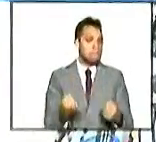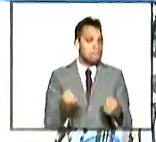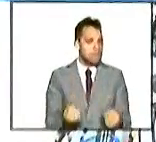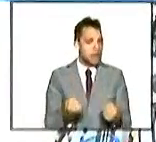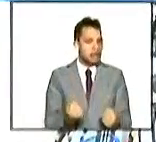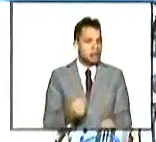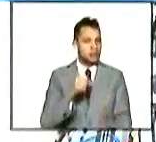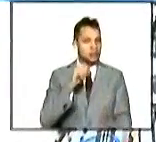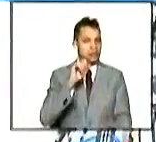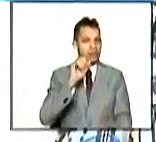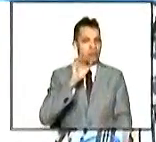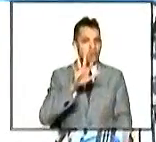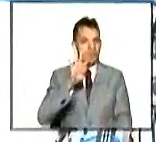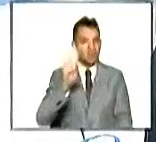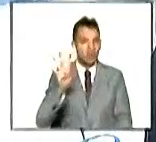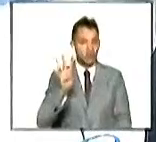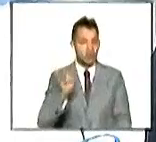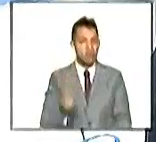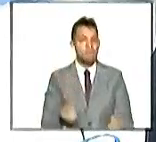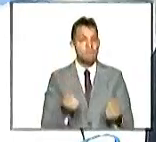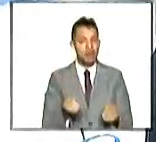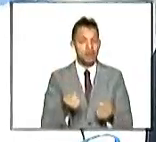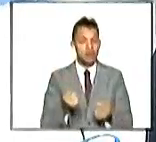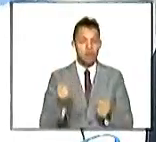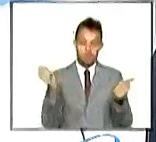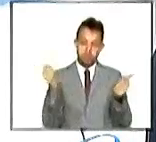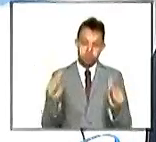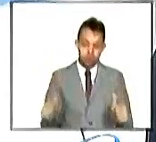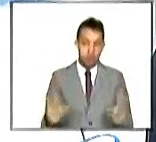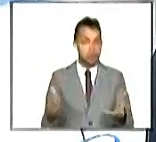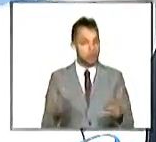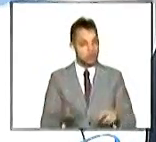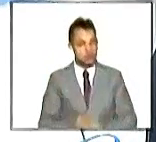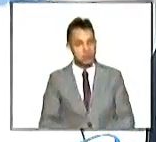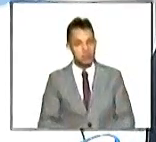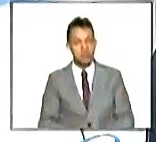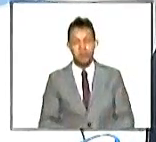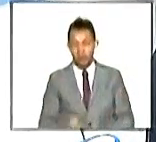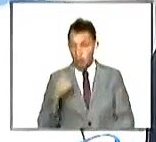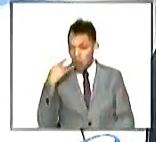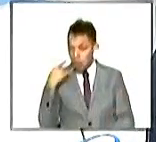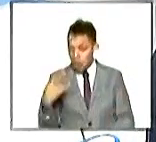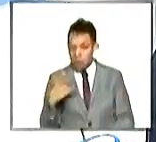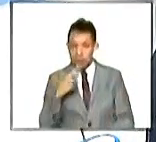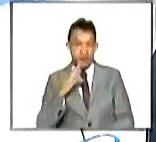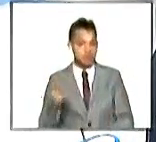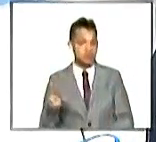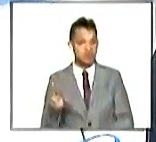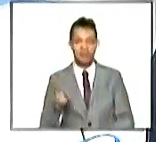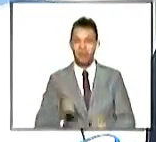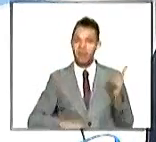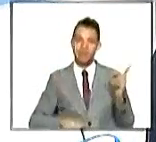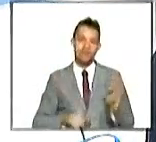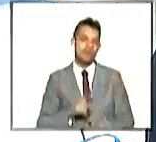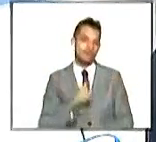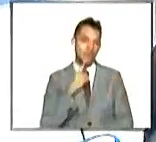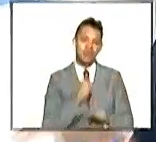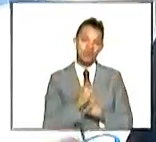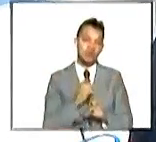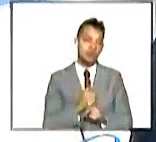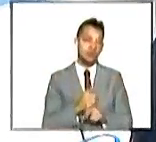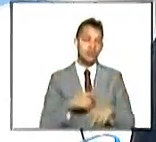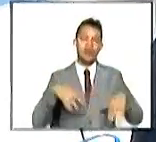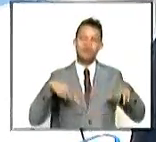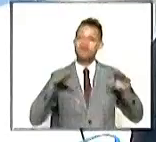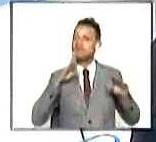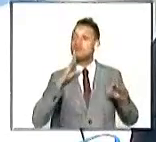aproximadamente 54 kilos. ¿Sabe que la pregunta es muy interesante? Porque yo no le puedo responder. Porque yo no sé